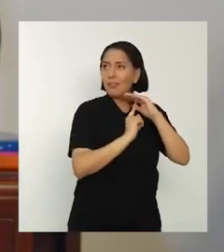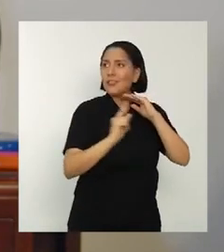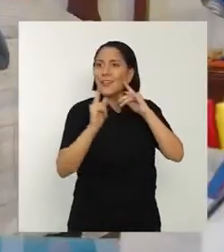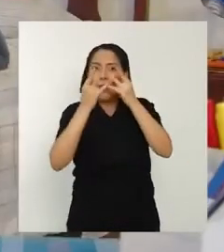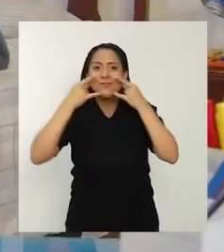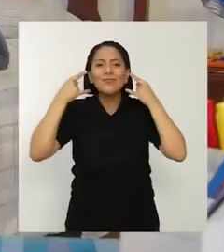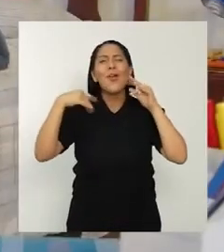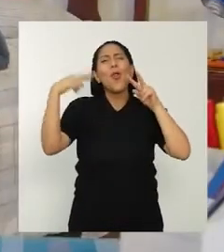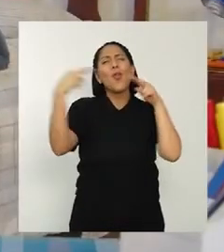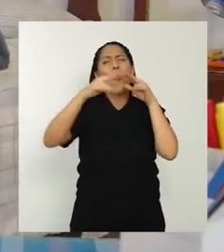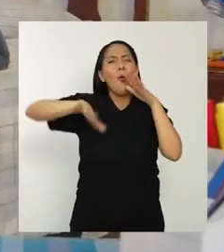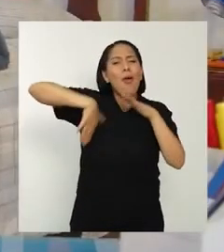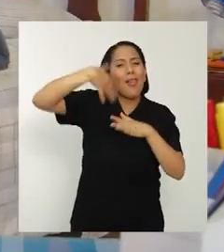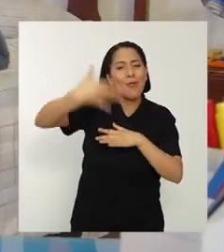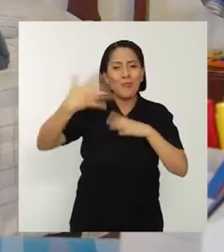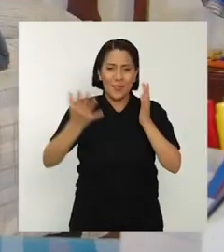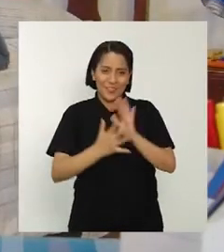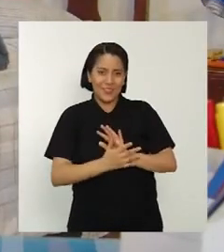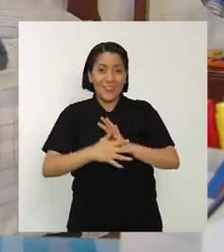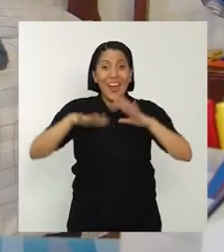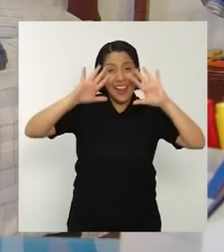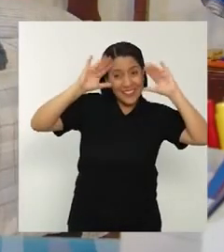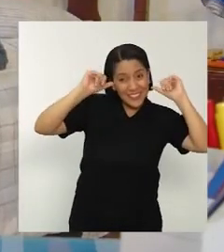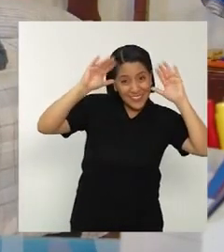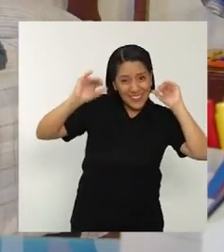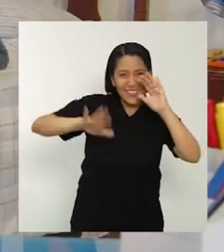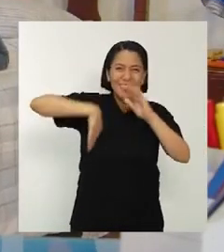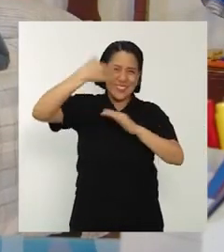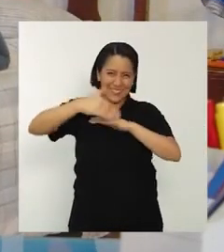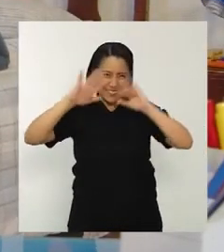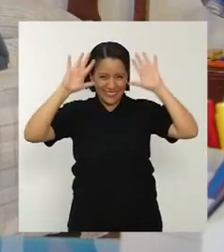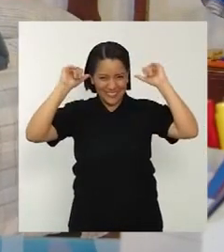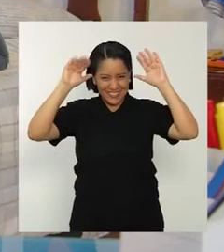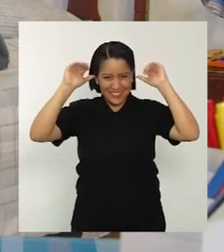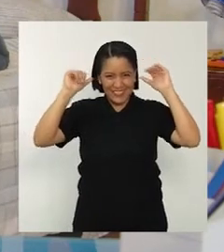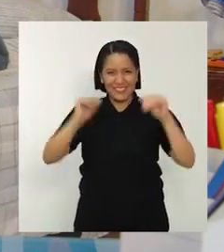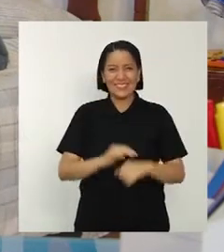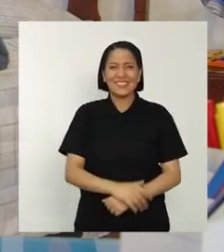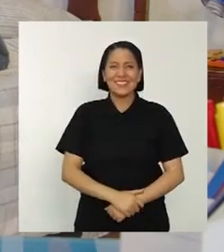de tu casa. Nos vemos en un próximo programa. ¡Hasta pronto! ¡Chao!